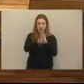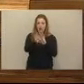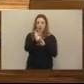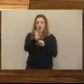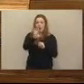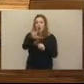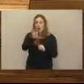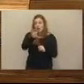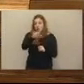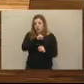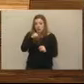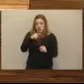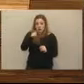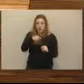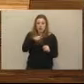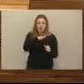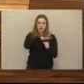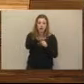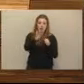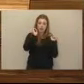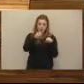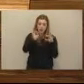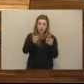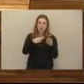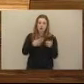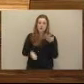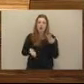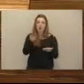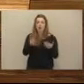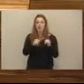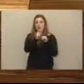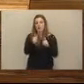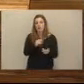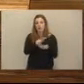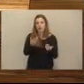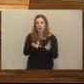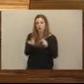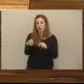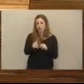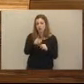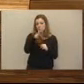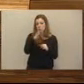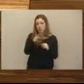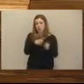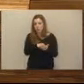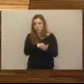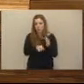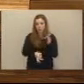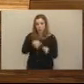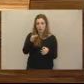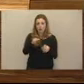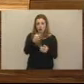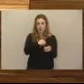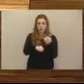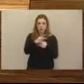que interfiriera en el tratado sería valorado de forma no democrática por este dudoso juzgado económico,